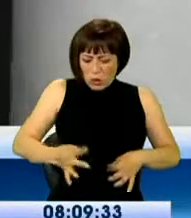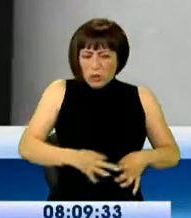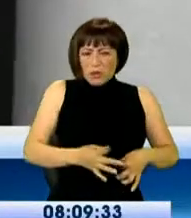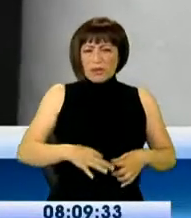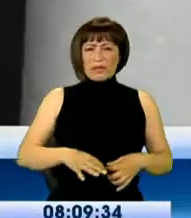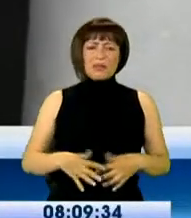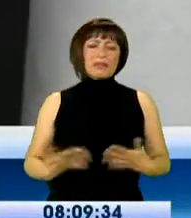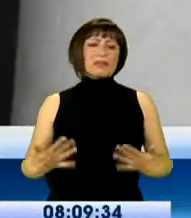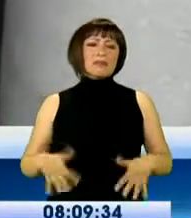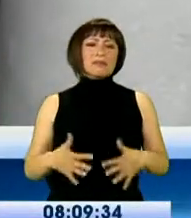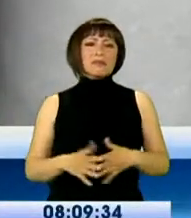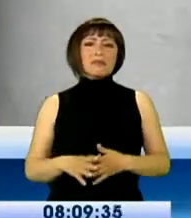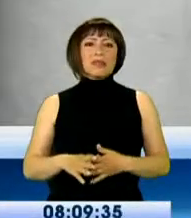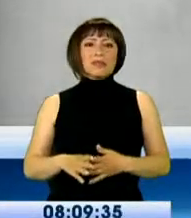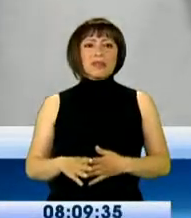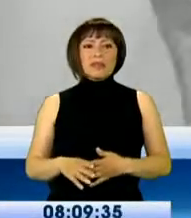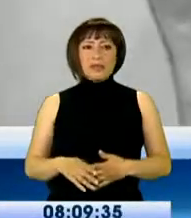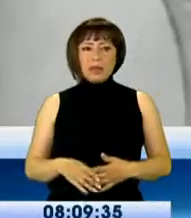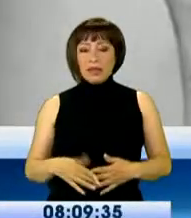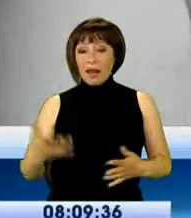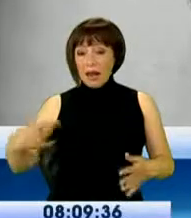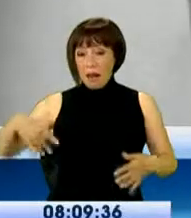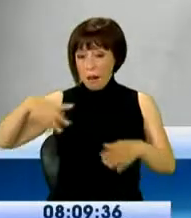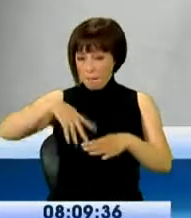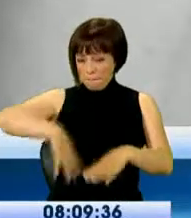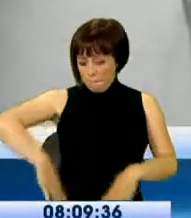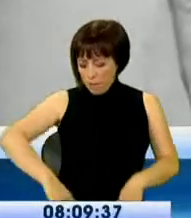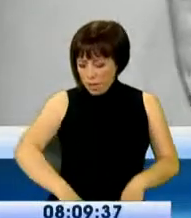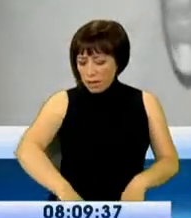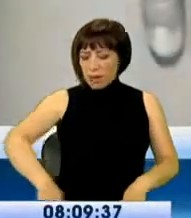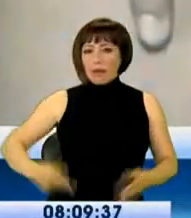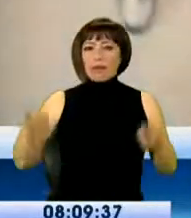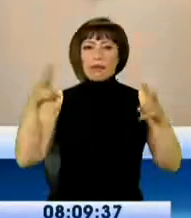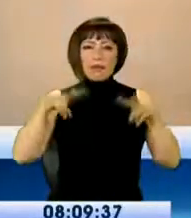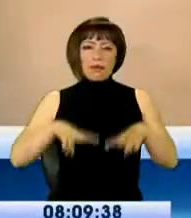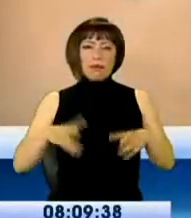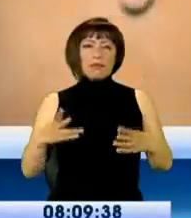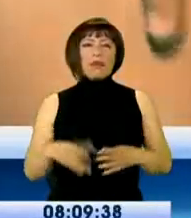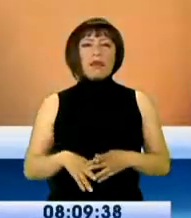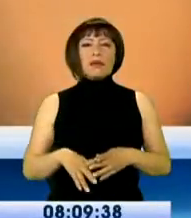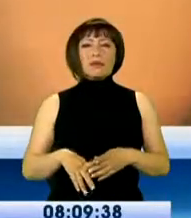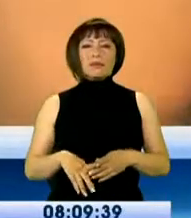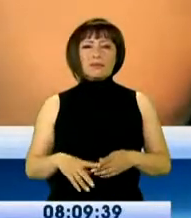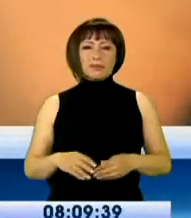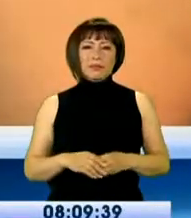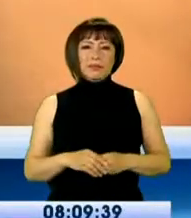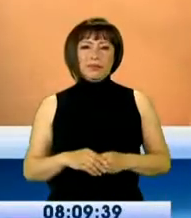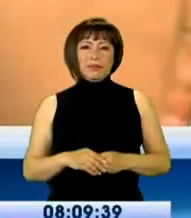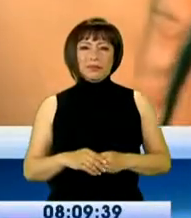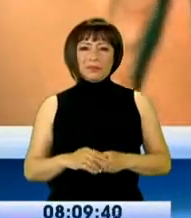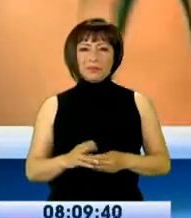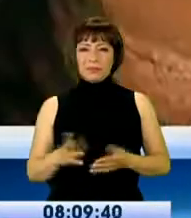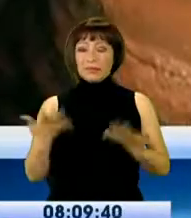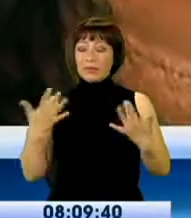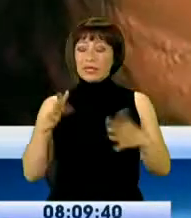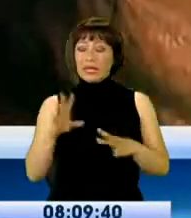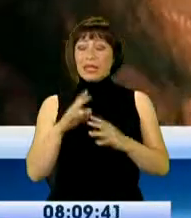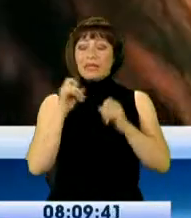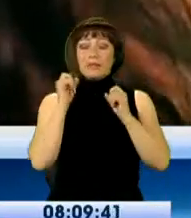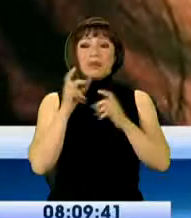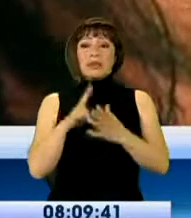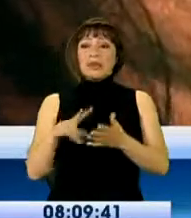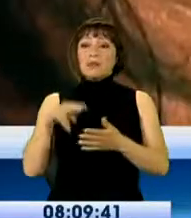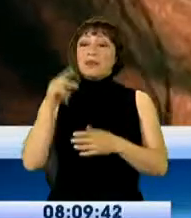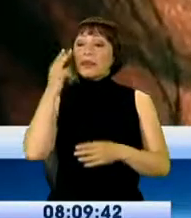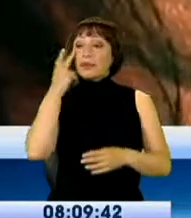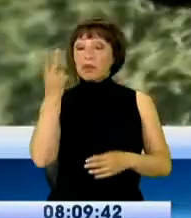tenía Solo dos dos puntos y ahora tengo 14 puntos cuando se levantó indica volvió a ver